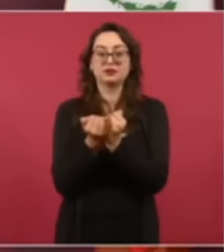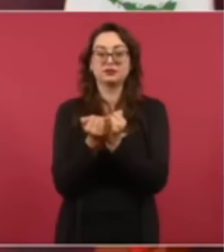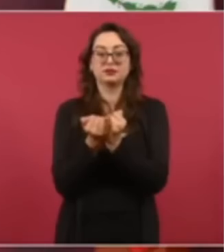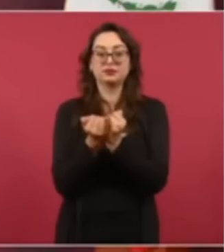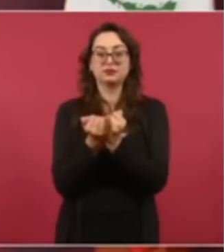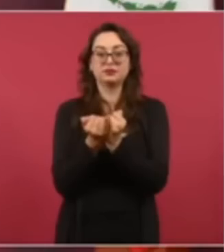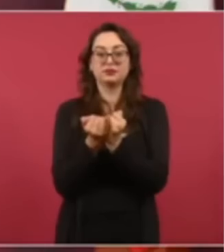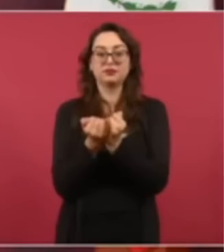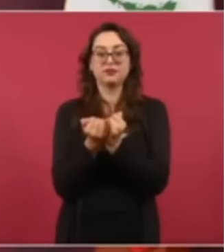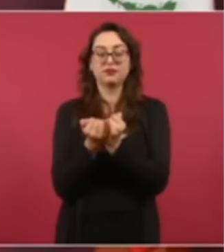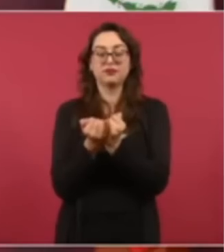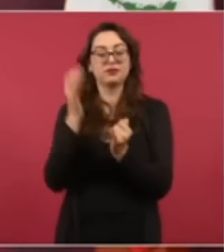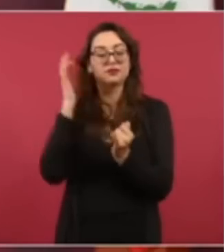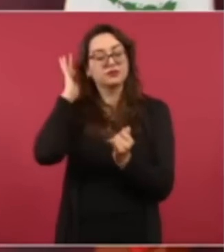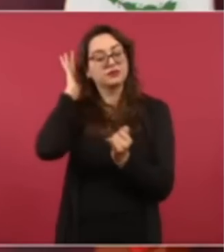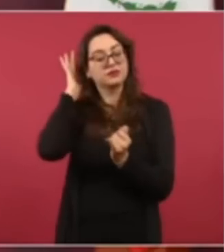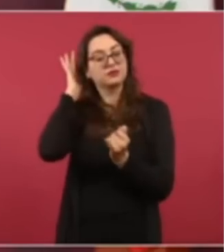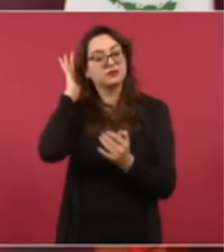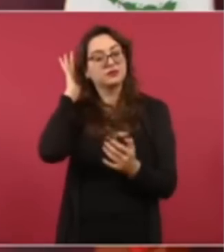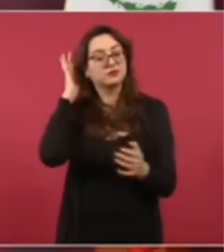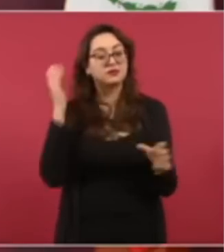Quisieran, ¿no?, que